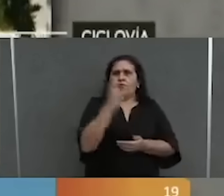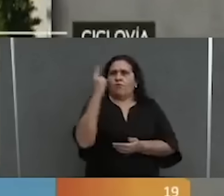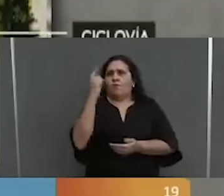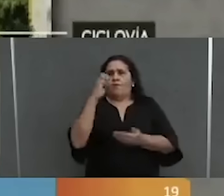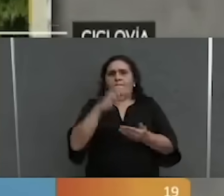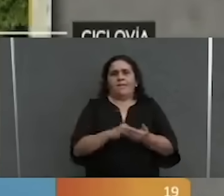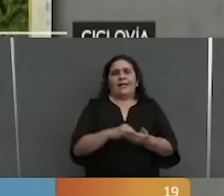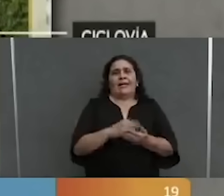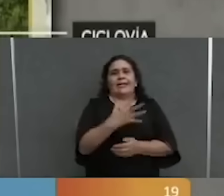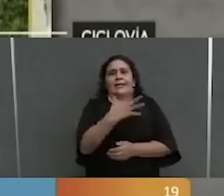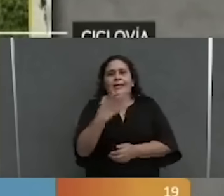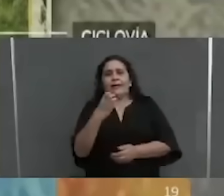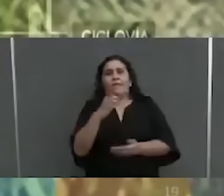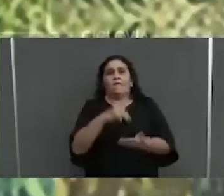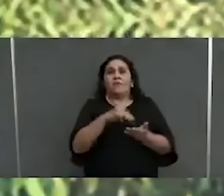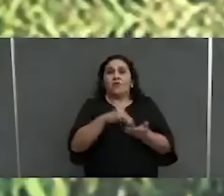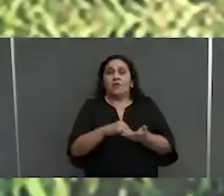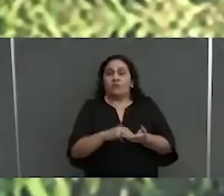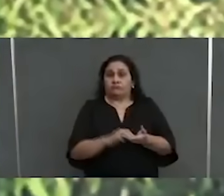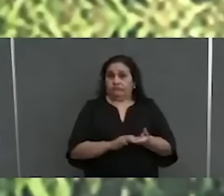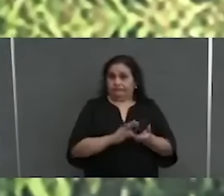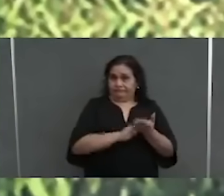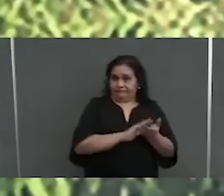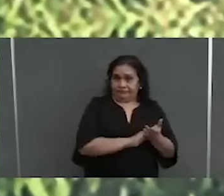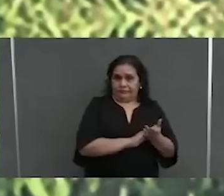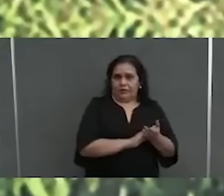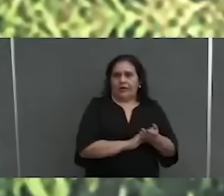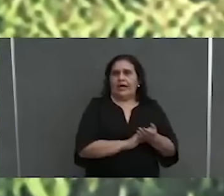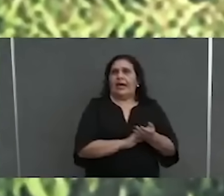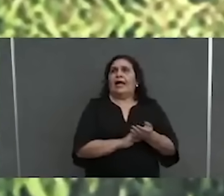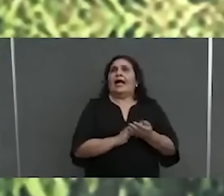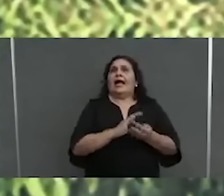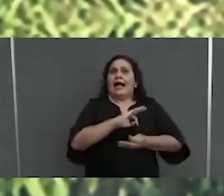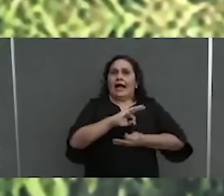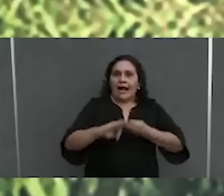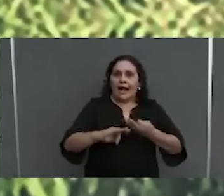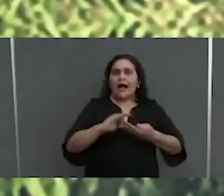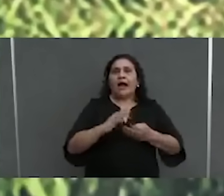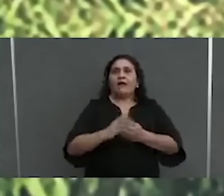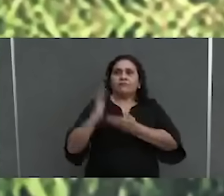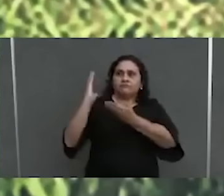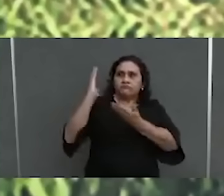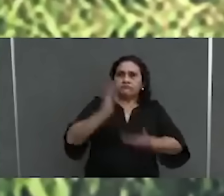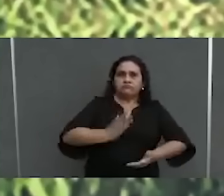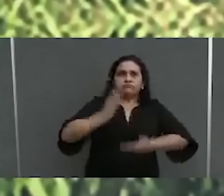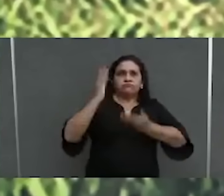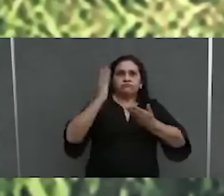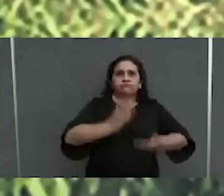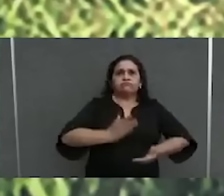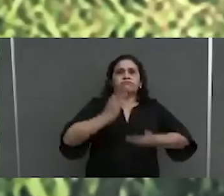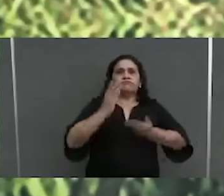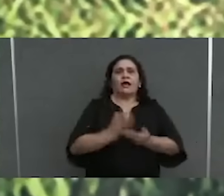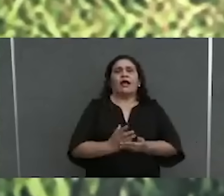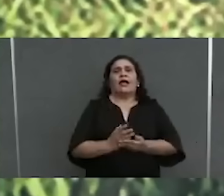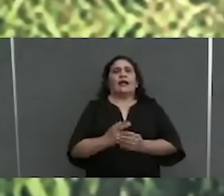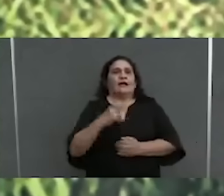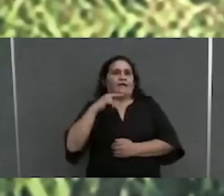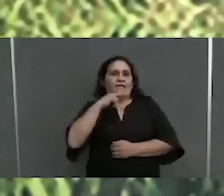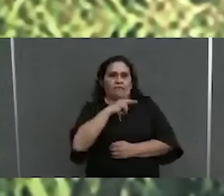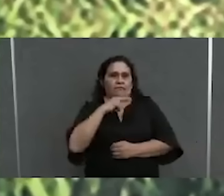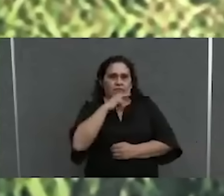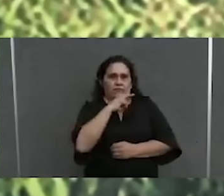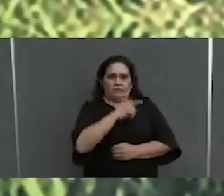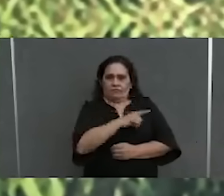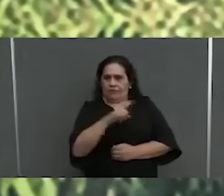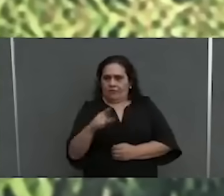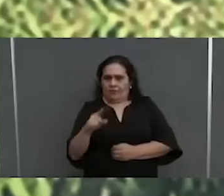qué va a permitir? Pues que todo el tránsito de trailers que entran y salen del puerto de Progreso se vuelva mucho más ágil, porque ya no